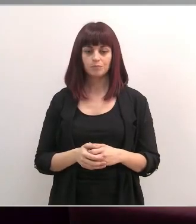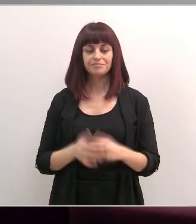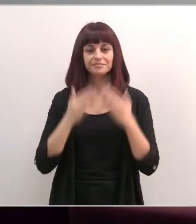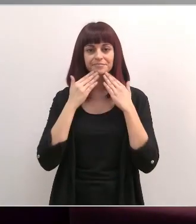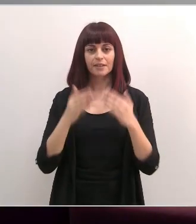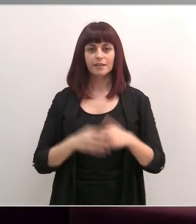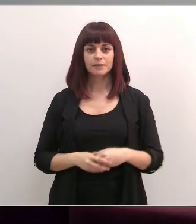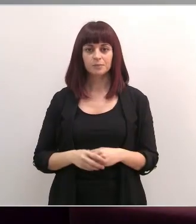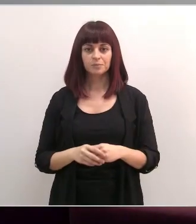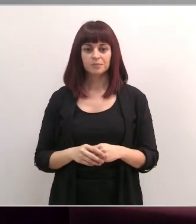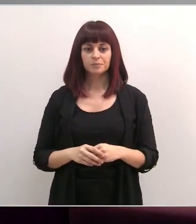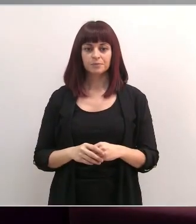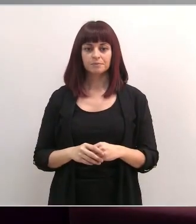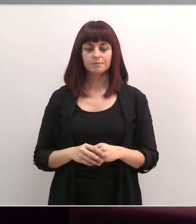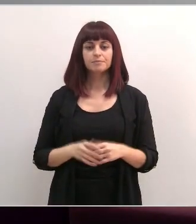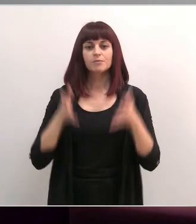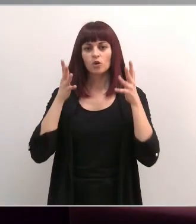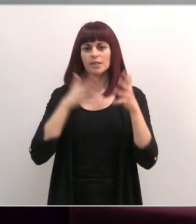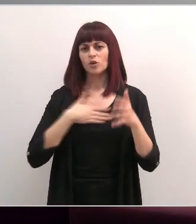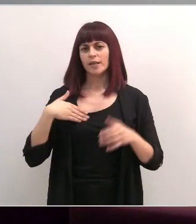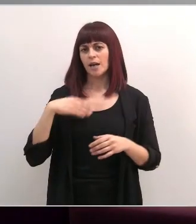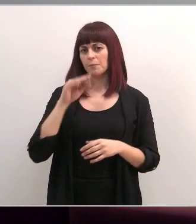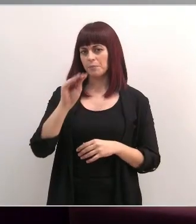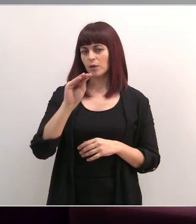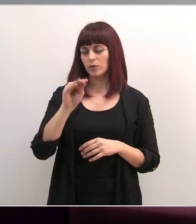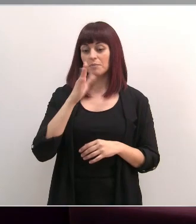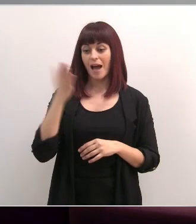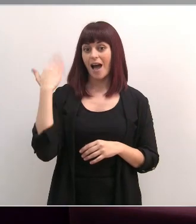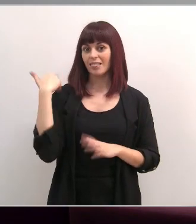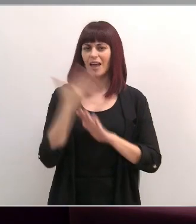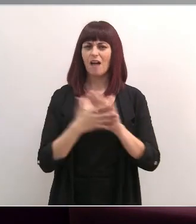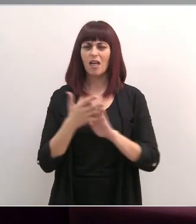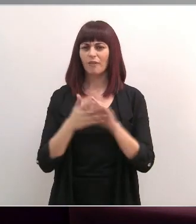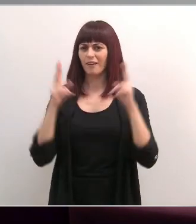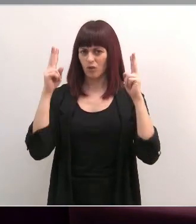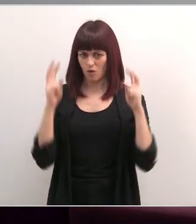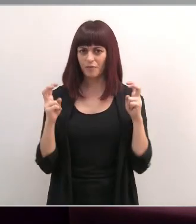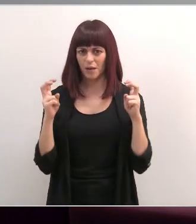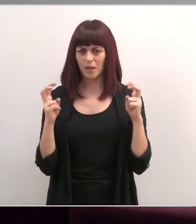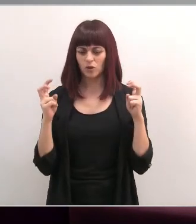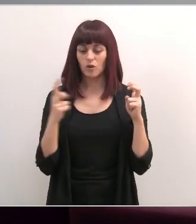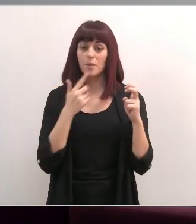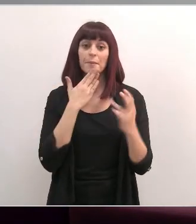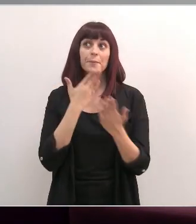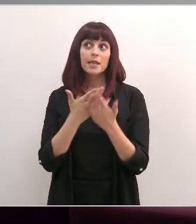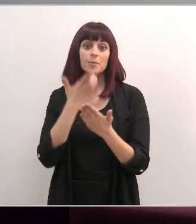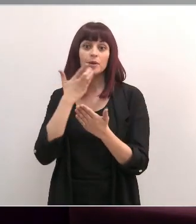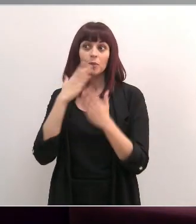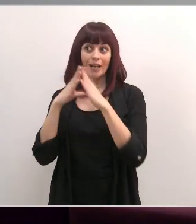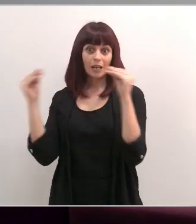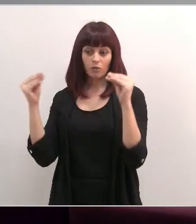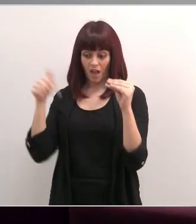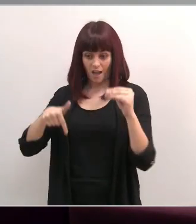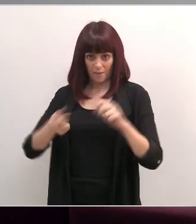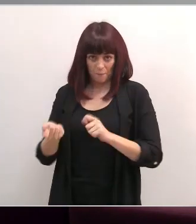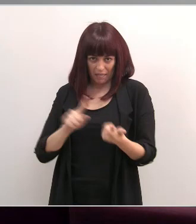Gracias. Sí, consejero, le quería preguntar porque antes ha hablado del confinamiento, de cómo lo que piden en Andalucía realmente está ya aquí.